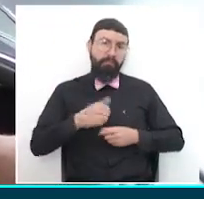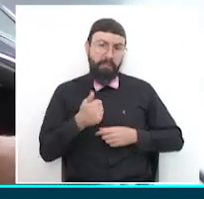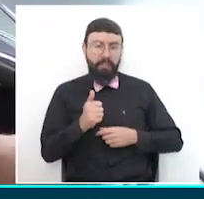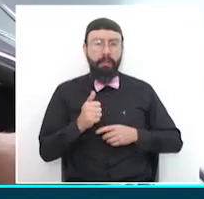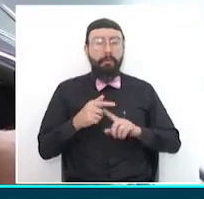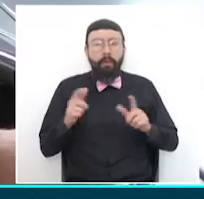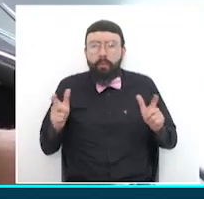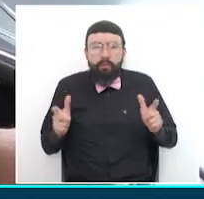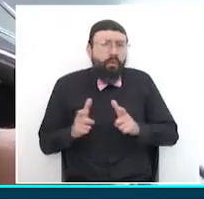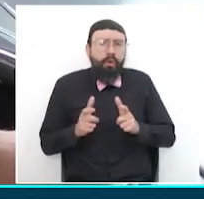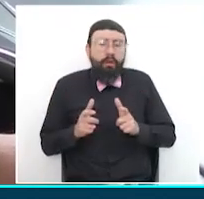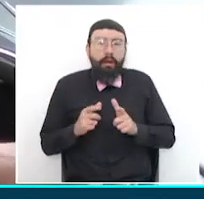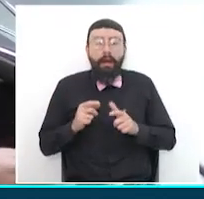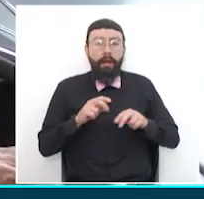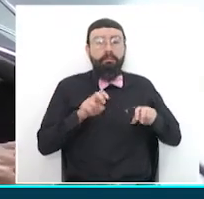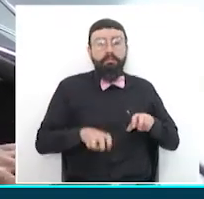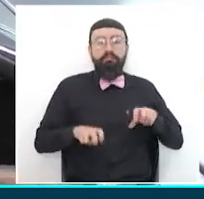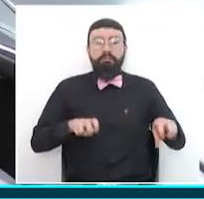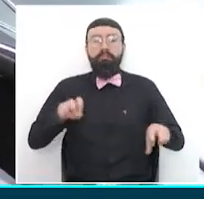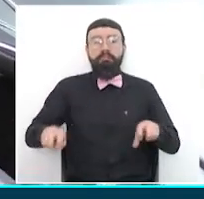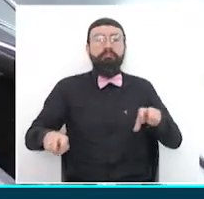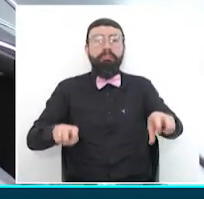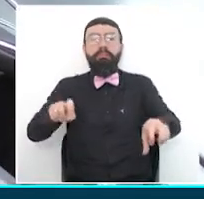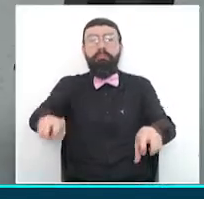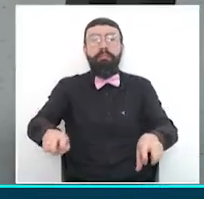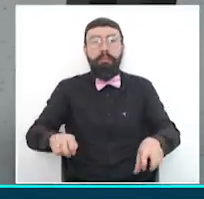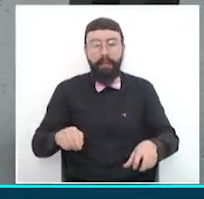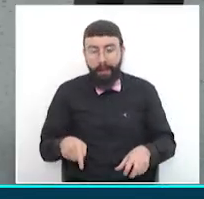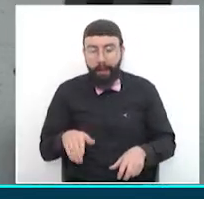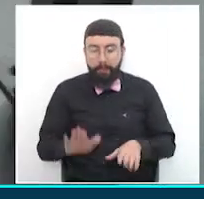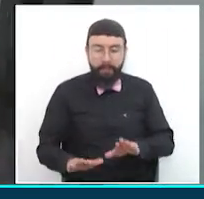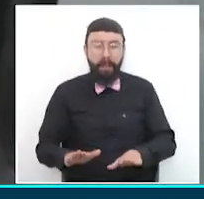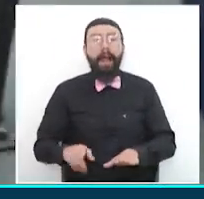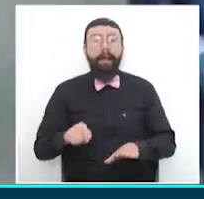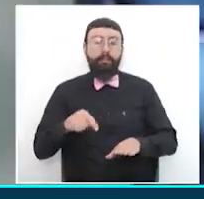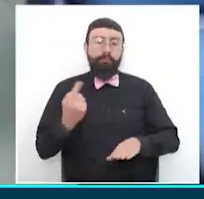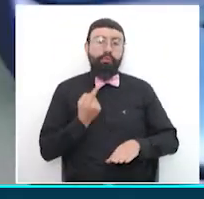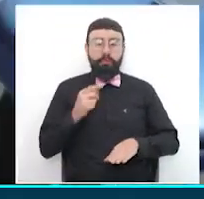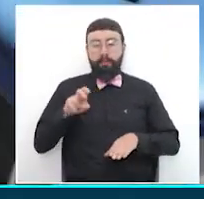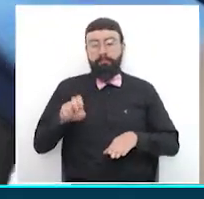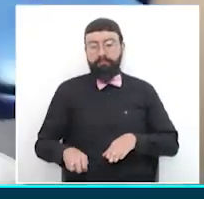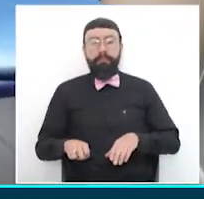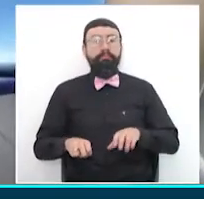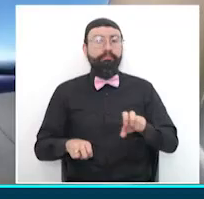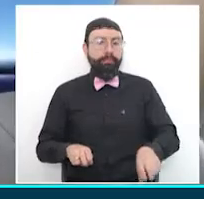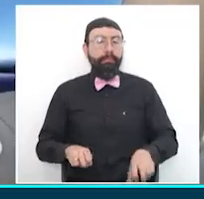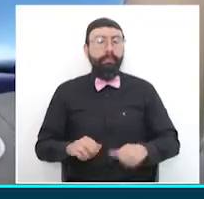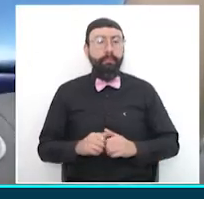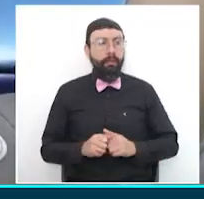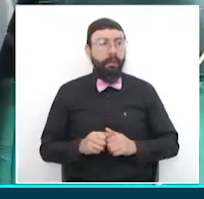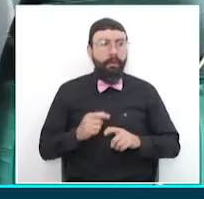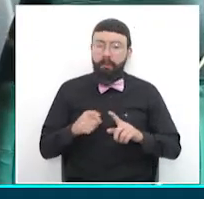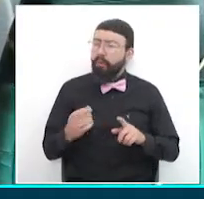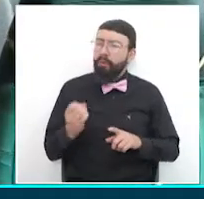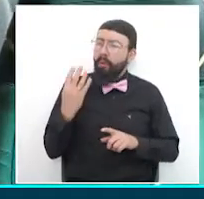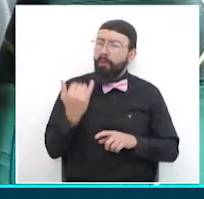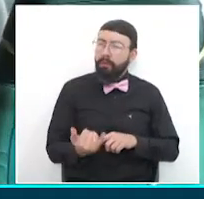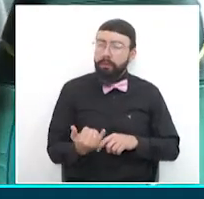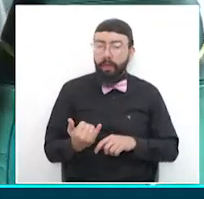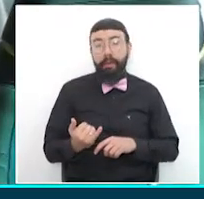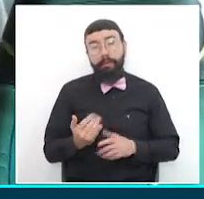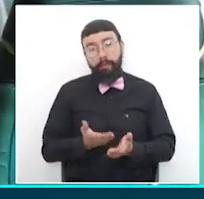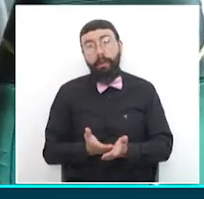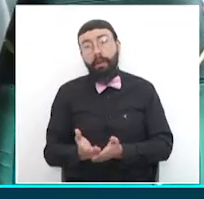eso tienen sus pies pintados en el piso. Sin embargo, esta limitación en número de pasajeros continúa haciendo daño